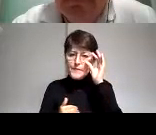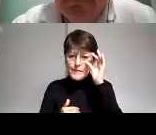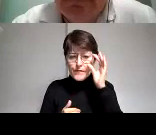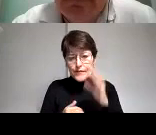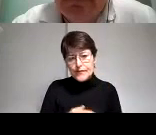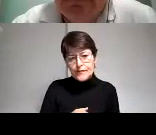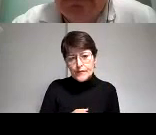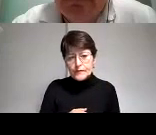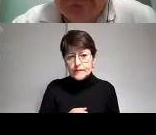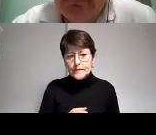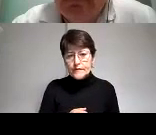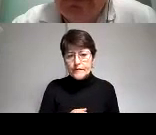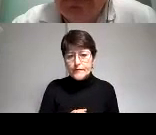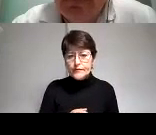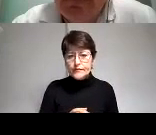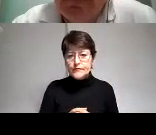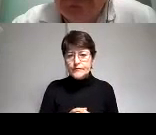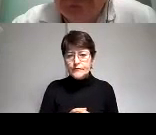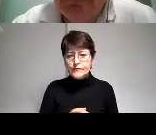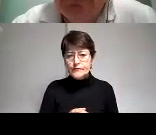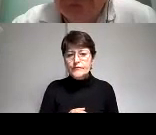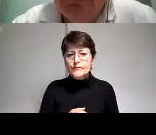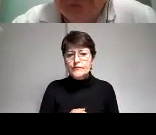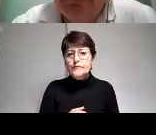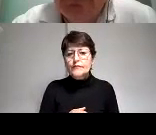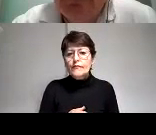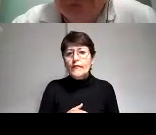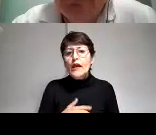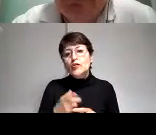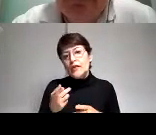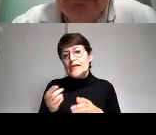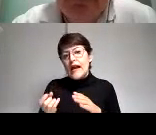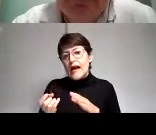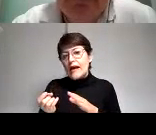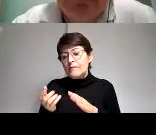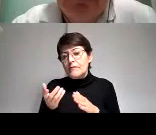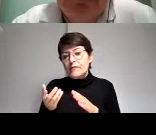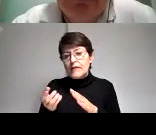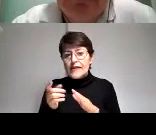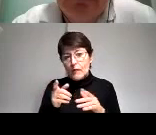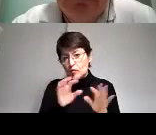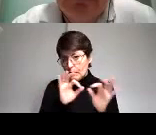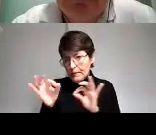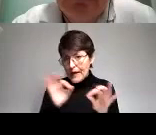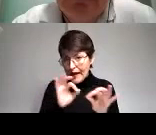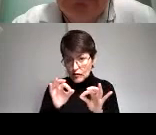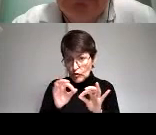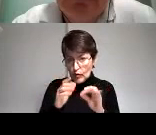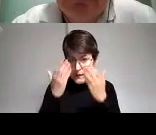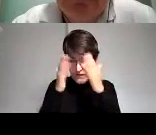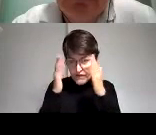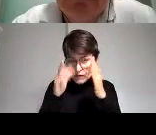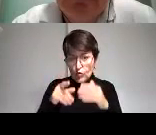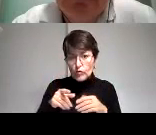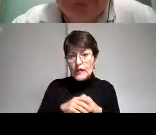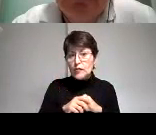de preparación previa, de técnica, de crear una página web, etcétera, que estamos en ello, pues de momento Paco se ha